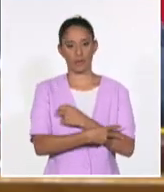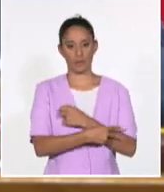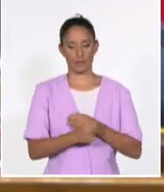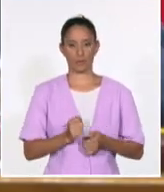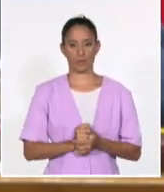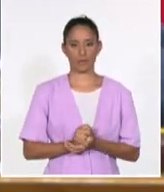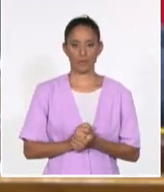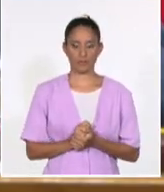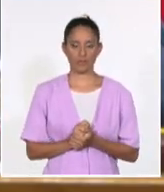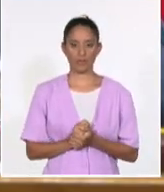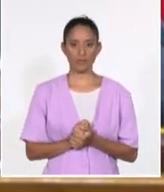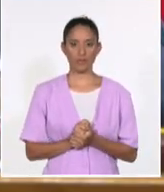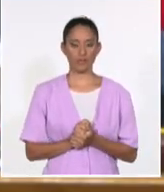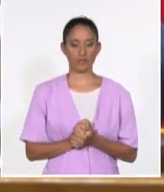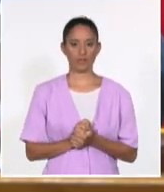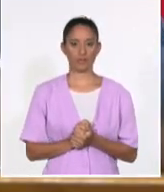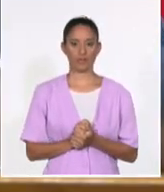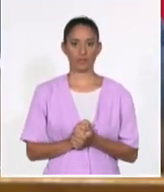Francia.